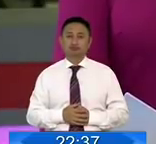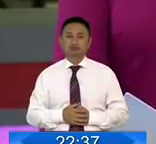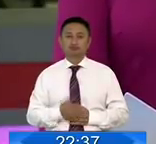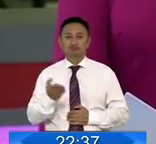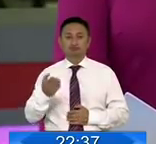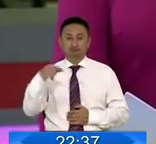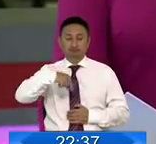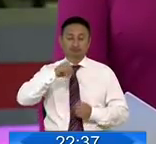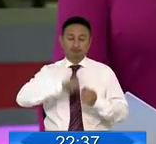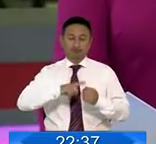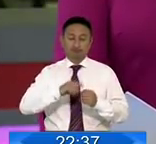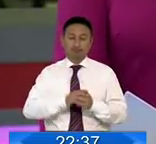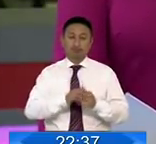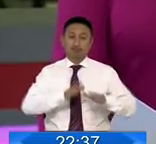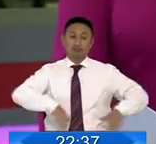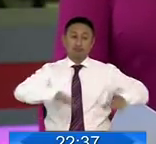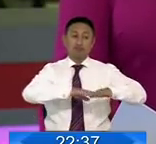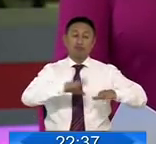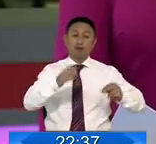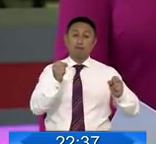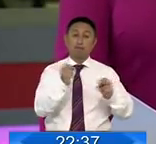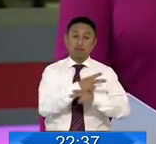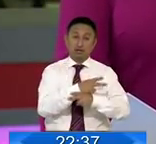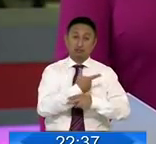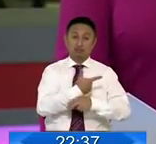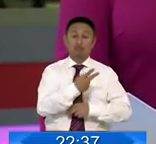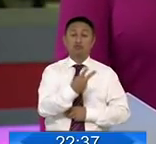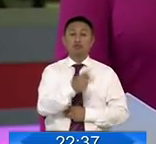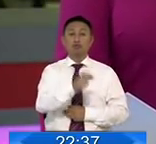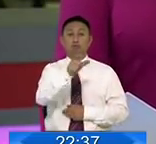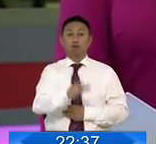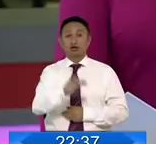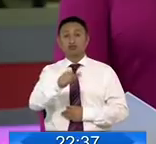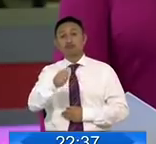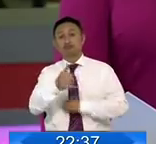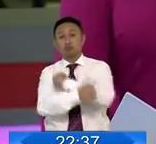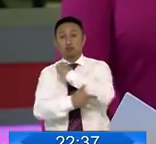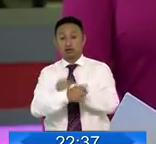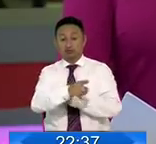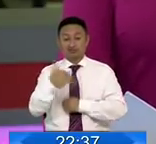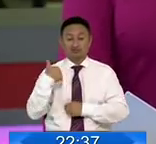Regresamos a la capital. En el sector de la Mariscal fueron detenidos dos extranjeros que portaban